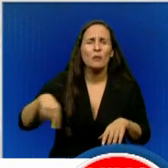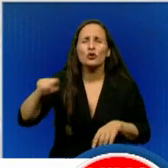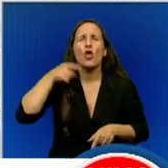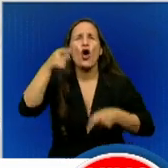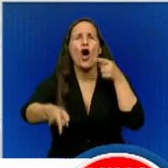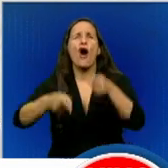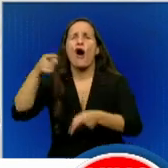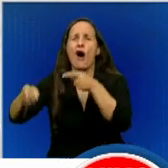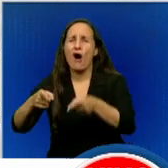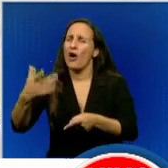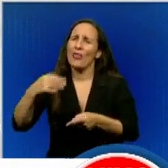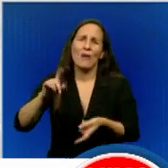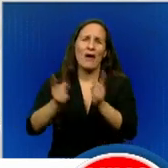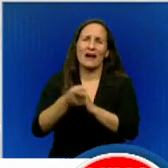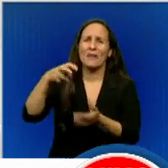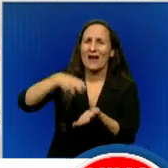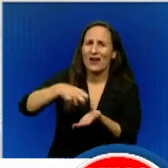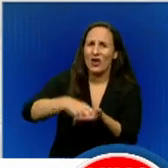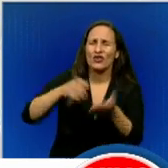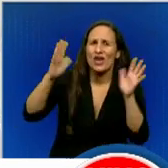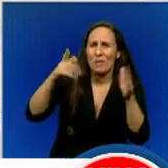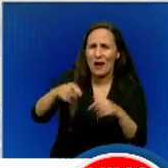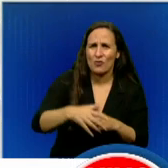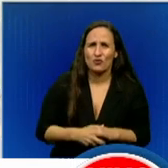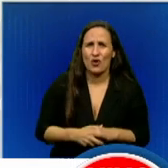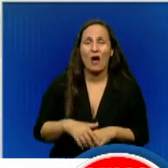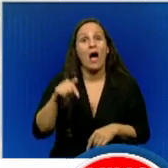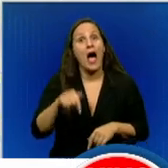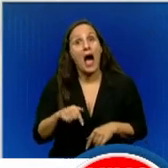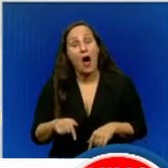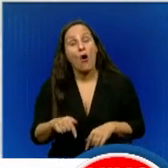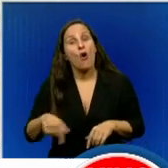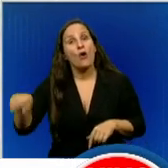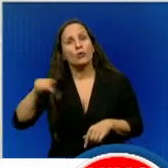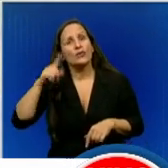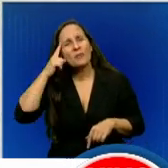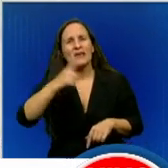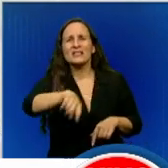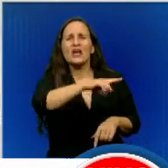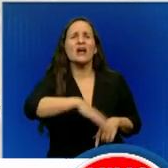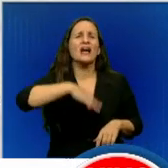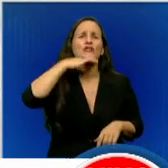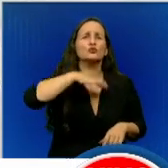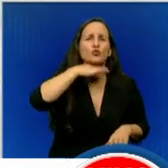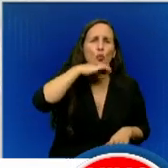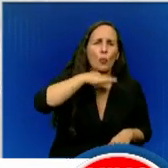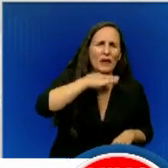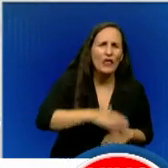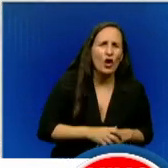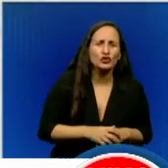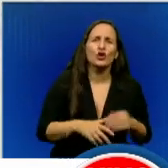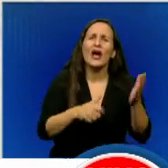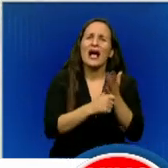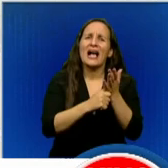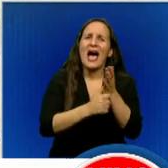estigmatizados deberían estar de rodillas y aplaudiendo los ahora resulta que piensan que somos estúpidos y que creemos que la carne